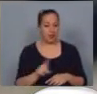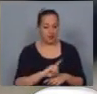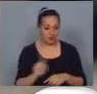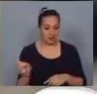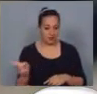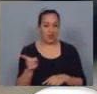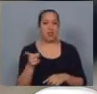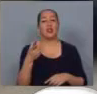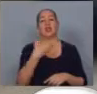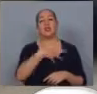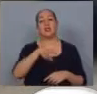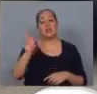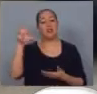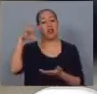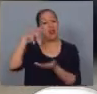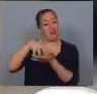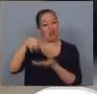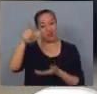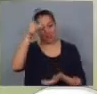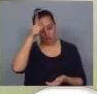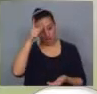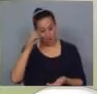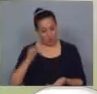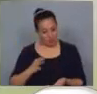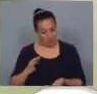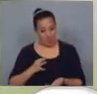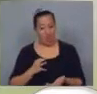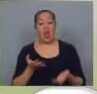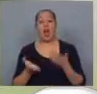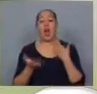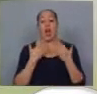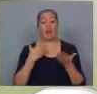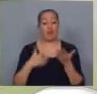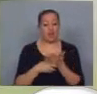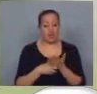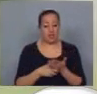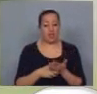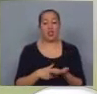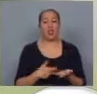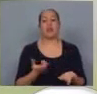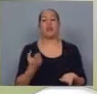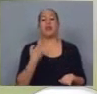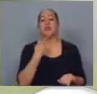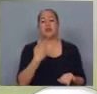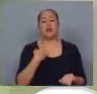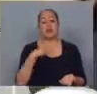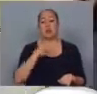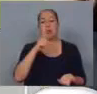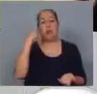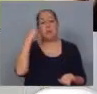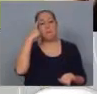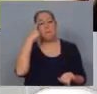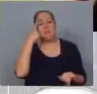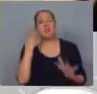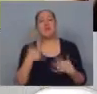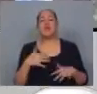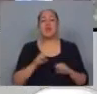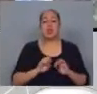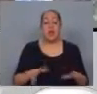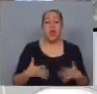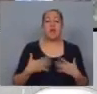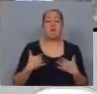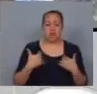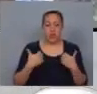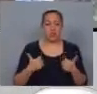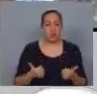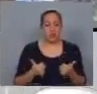llevado hasta la dependencia policial habló con el fiscal y qué fue lo que dijo no pensé que iba a ser para tanto me siento bien